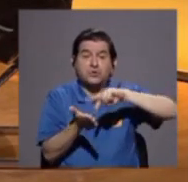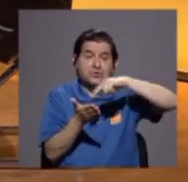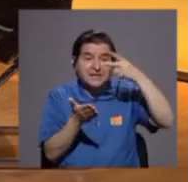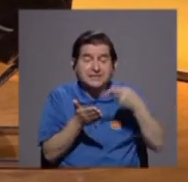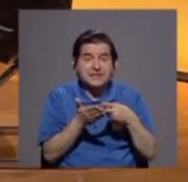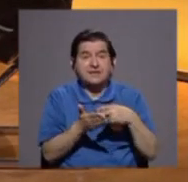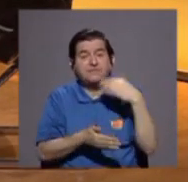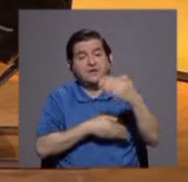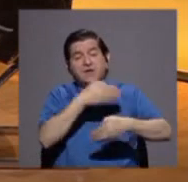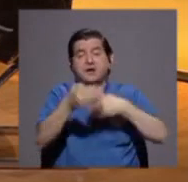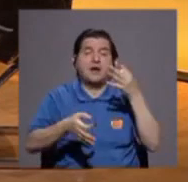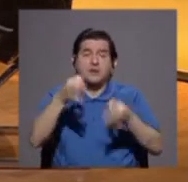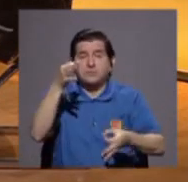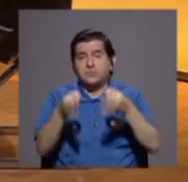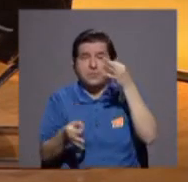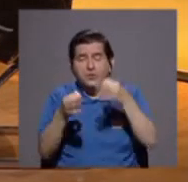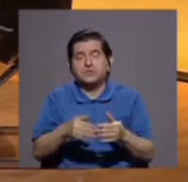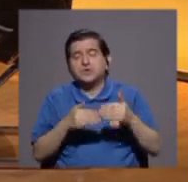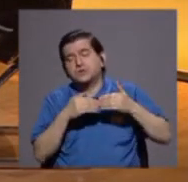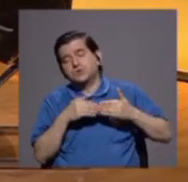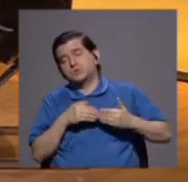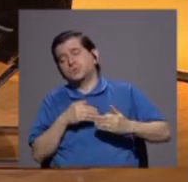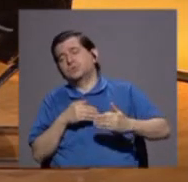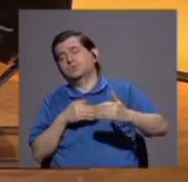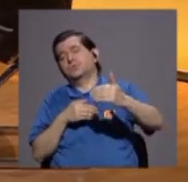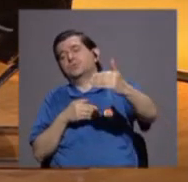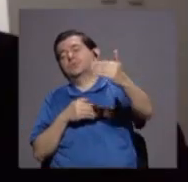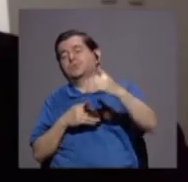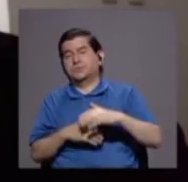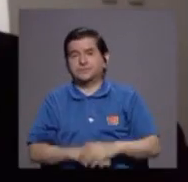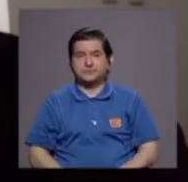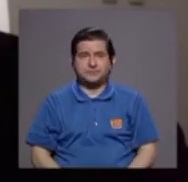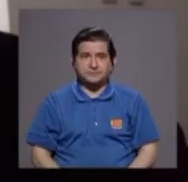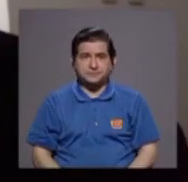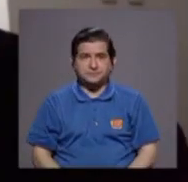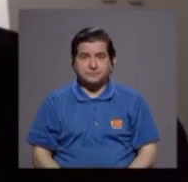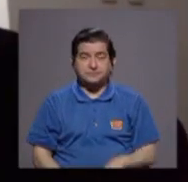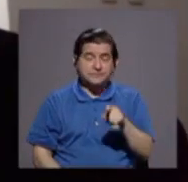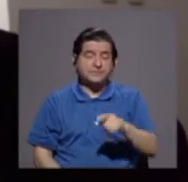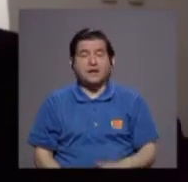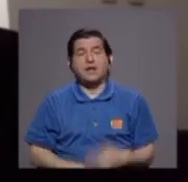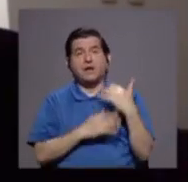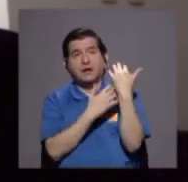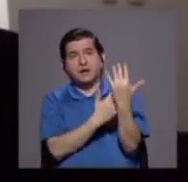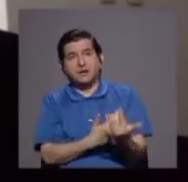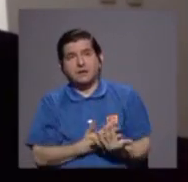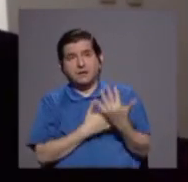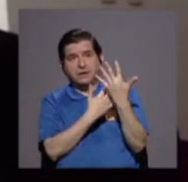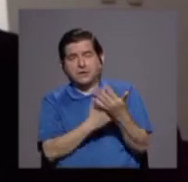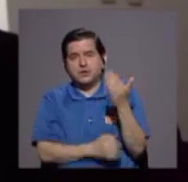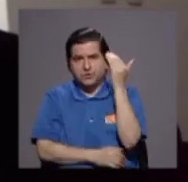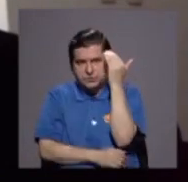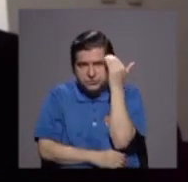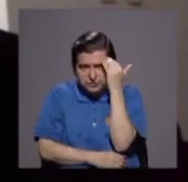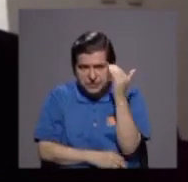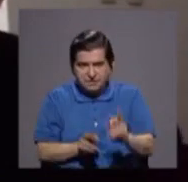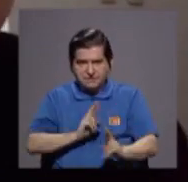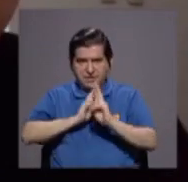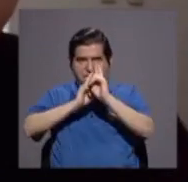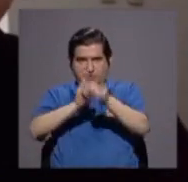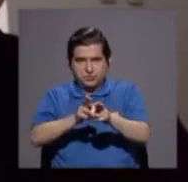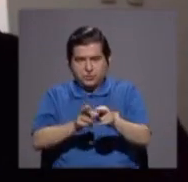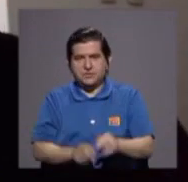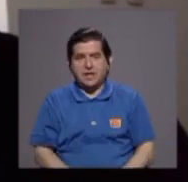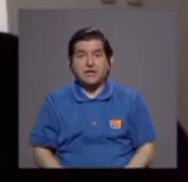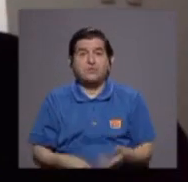a procesos judiciales muy largos y que demore mucho el conocer los resultados. Algo